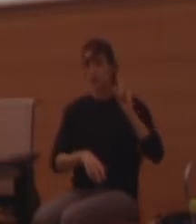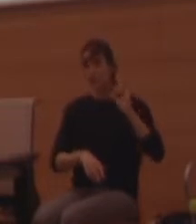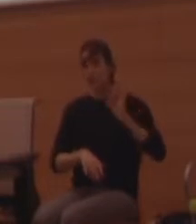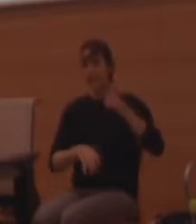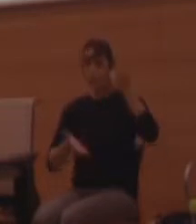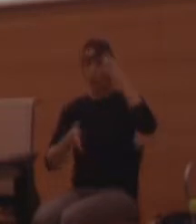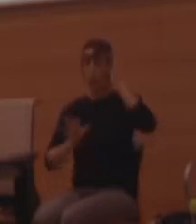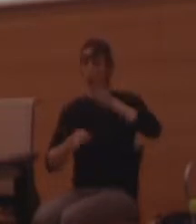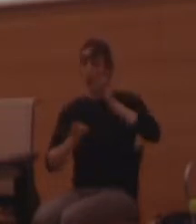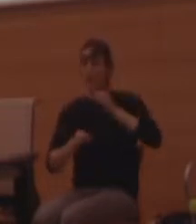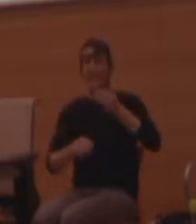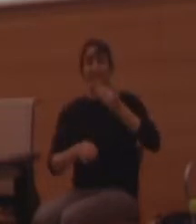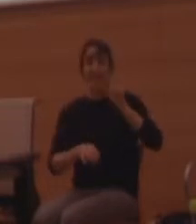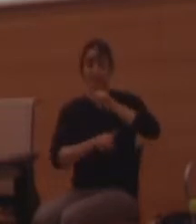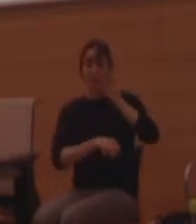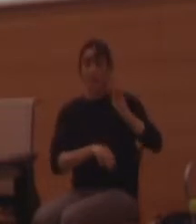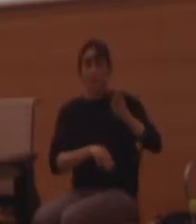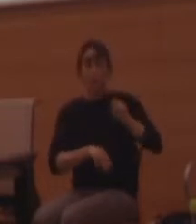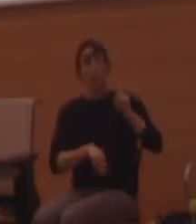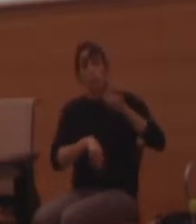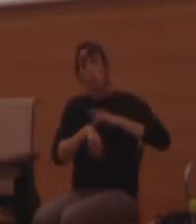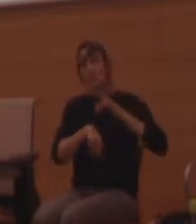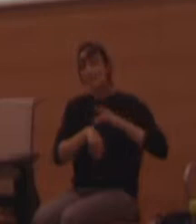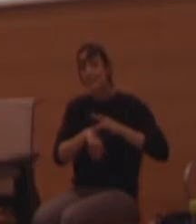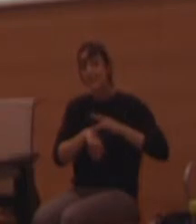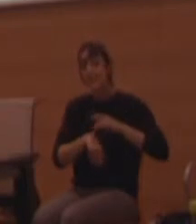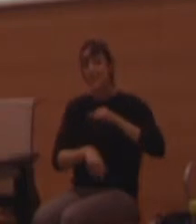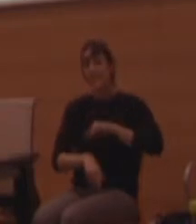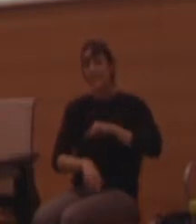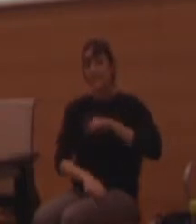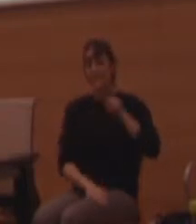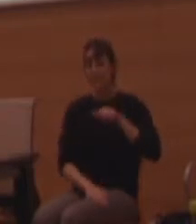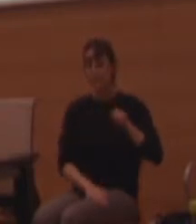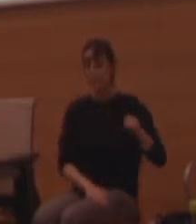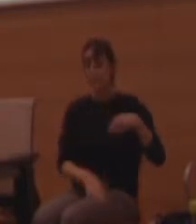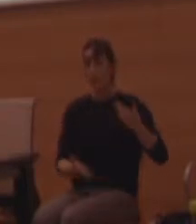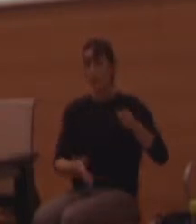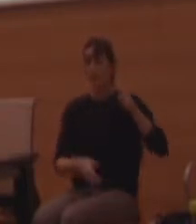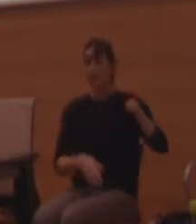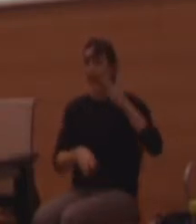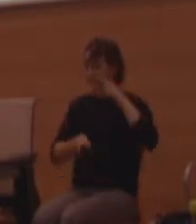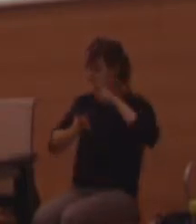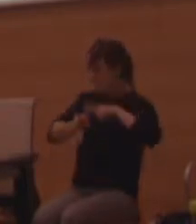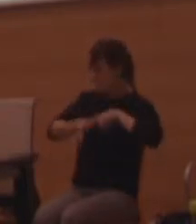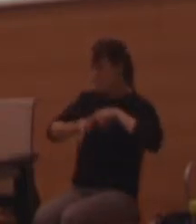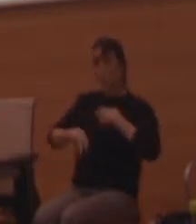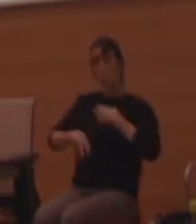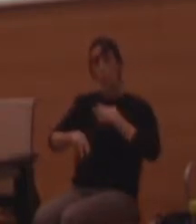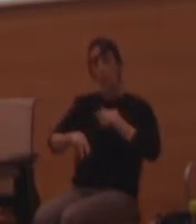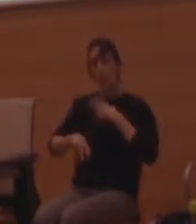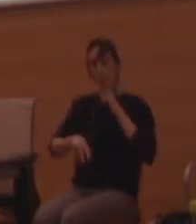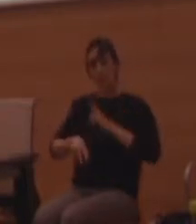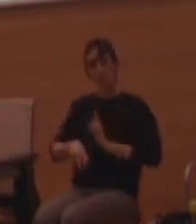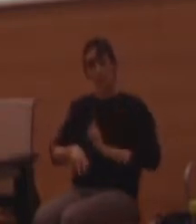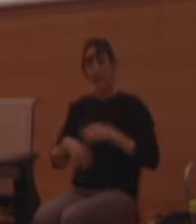paciente si lo siente o no lo siente, el paciente no puede ver la exploración. Como he dicho, exploramos todos esos